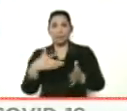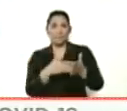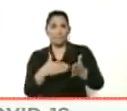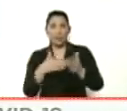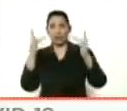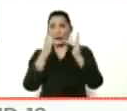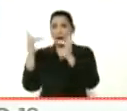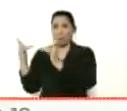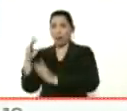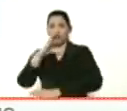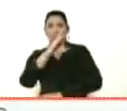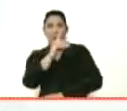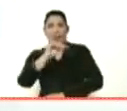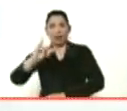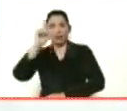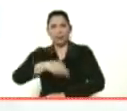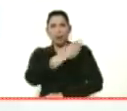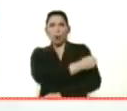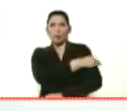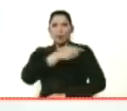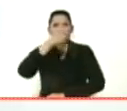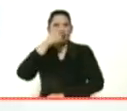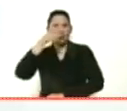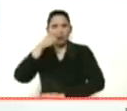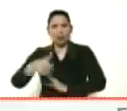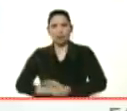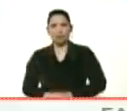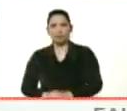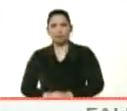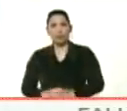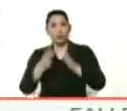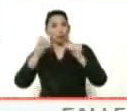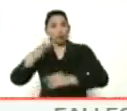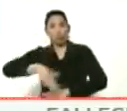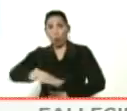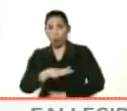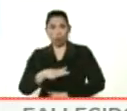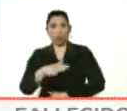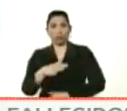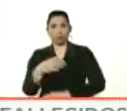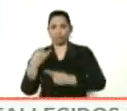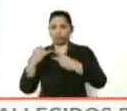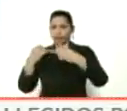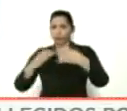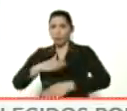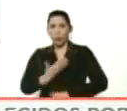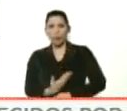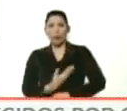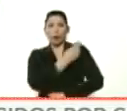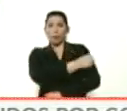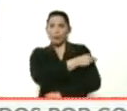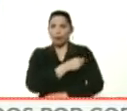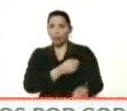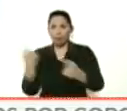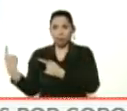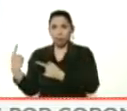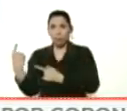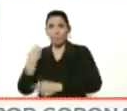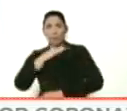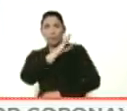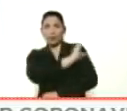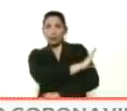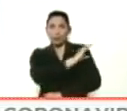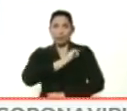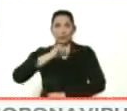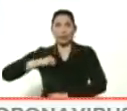CDI, en hospitales Centinela, en todas las instancias que tenemos para poder hospitalizar a los pacientes, en las clínicas privadas con las que estamos